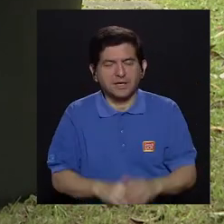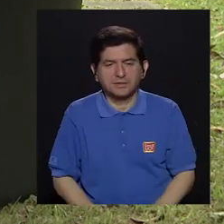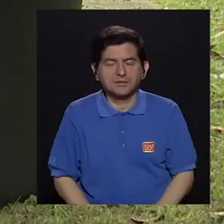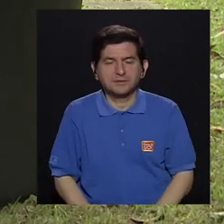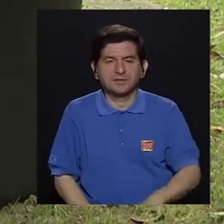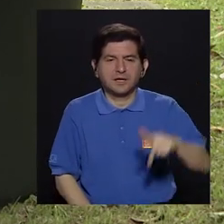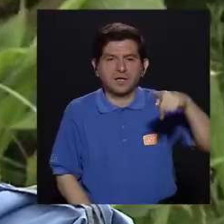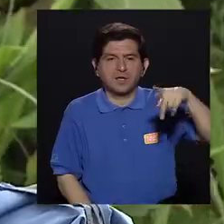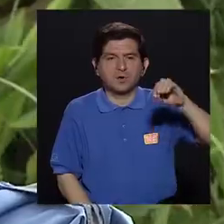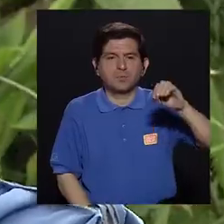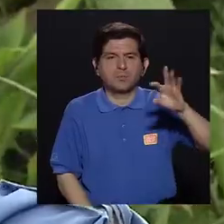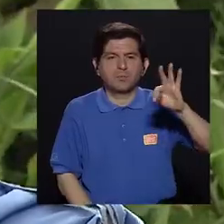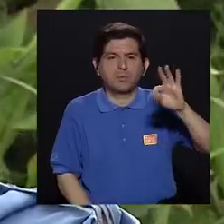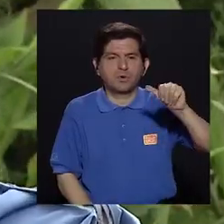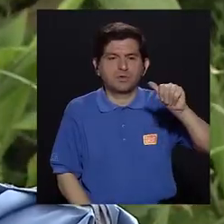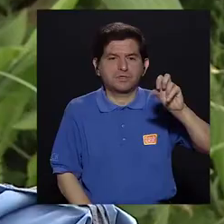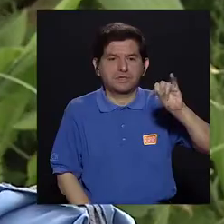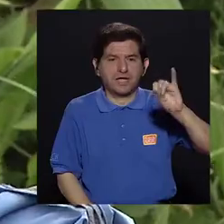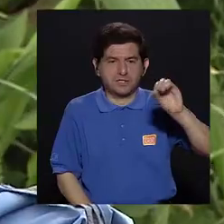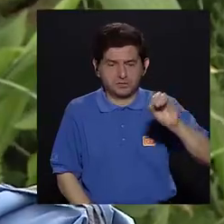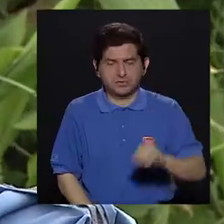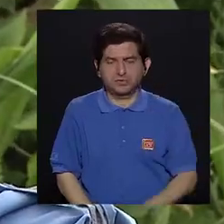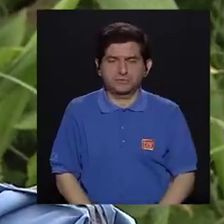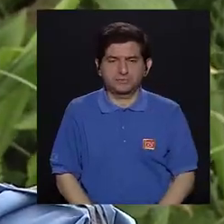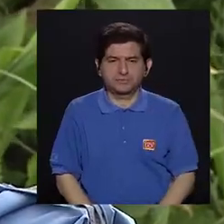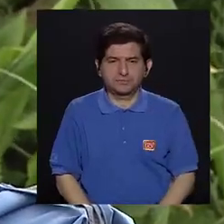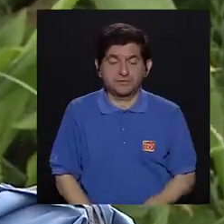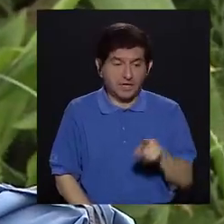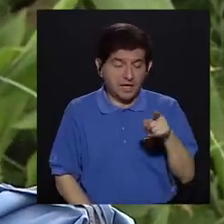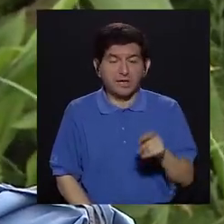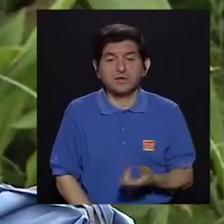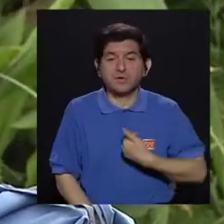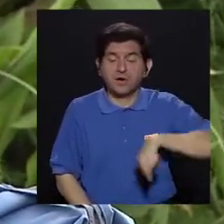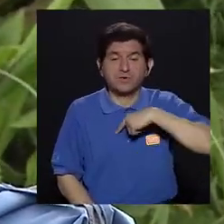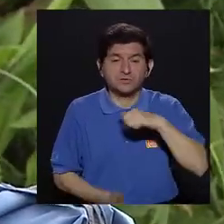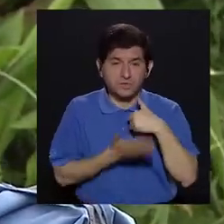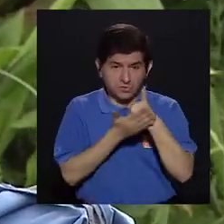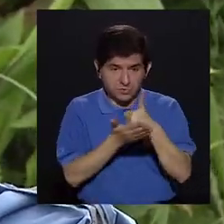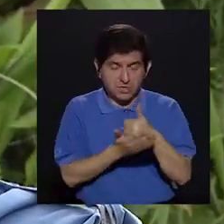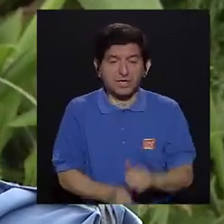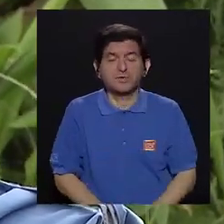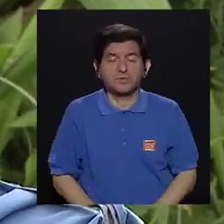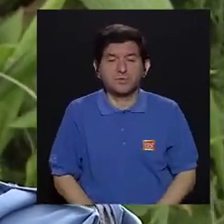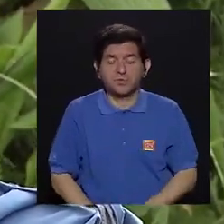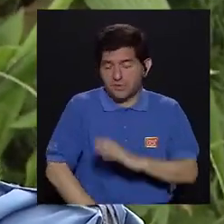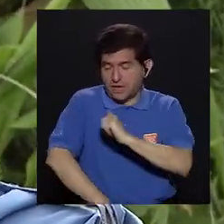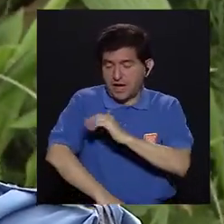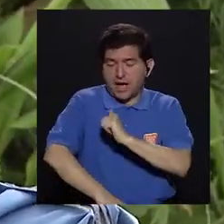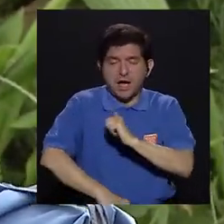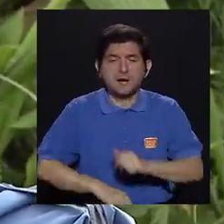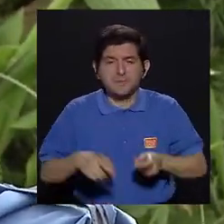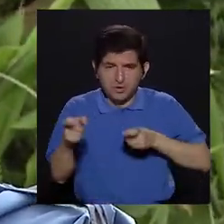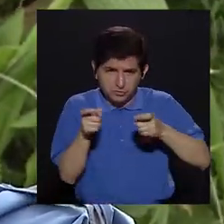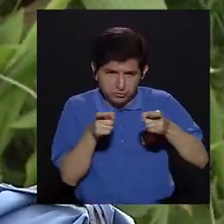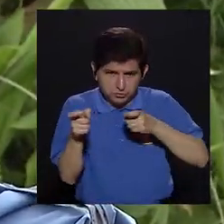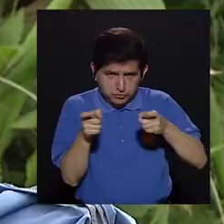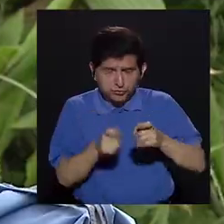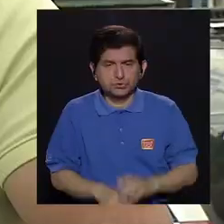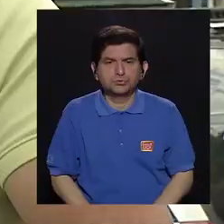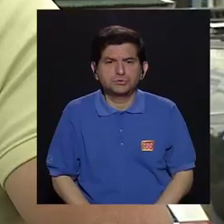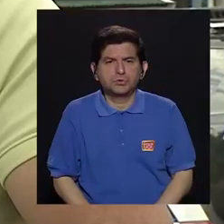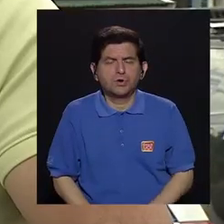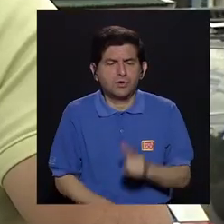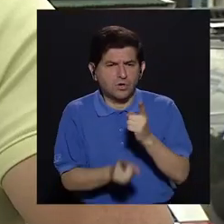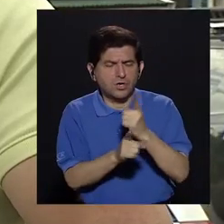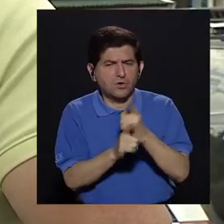el potasio, para todos en realidad el potasio nos ayuda a regular la presión arterial y el